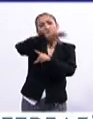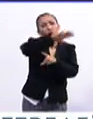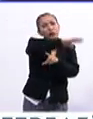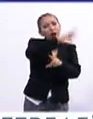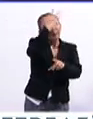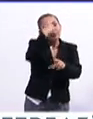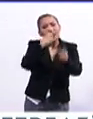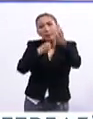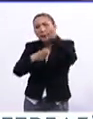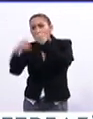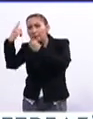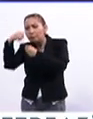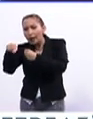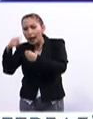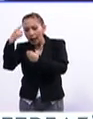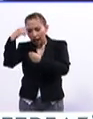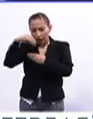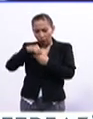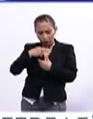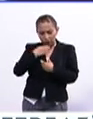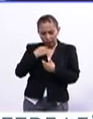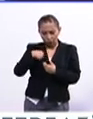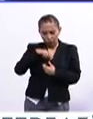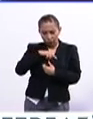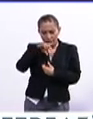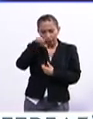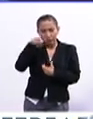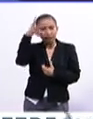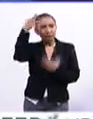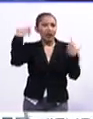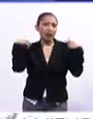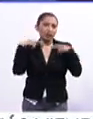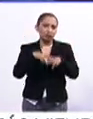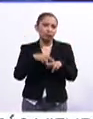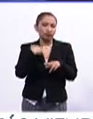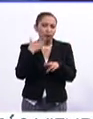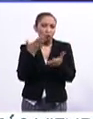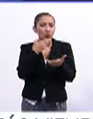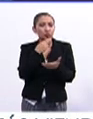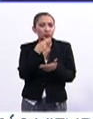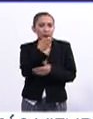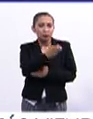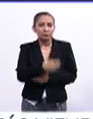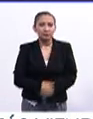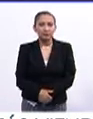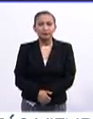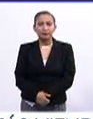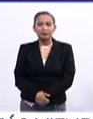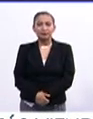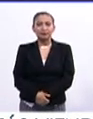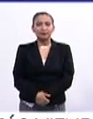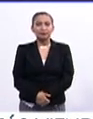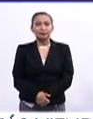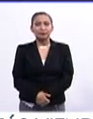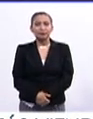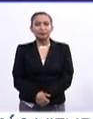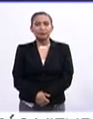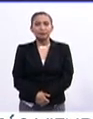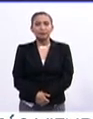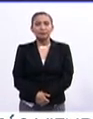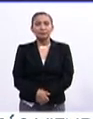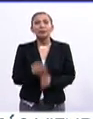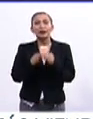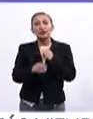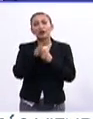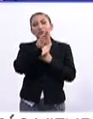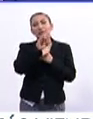contextos para sobre todo emplearlo nosotros como futuros docentes a la práctica. Bueno,